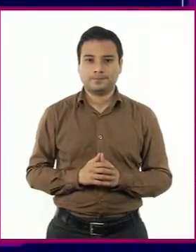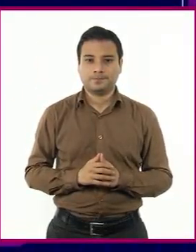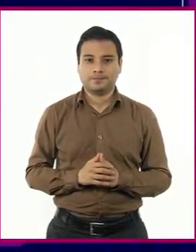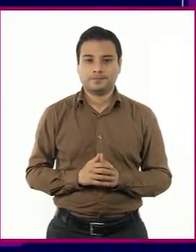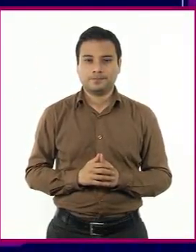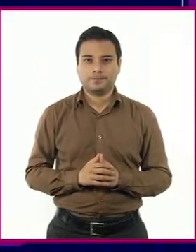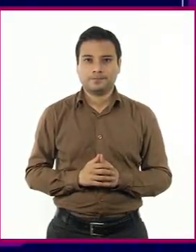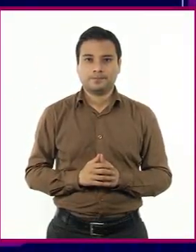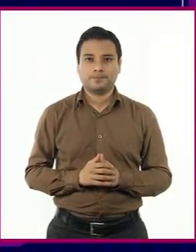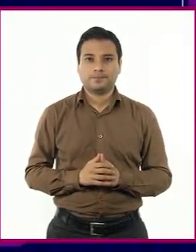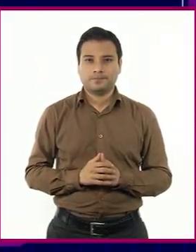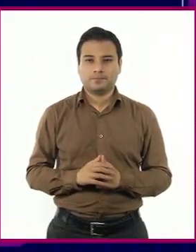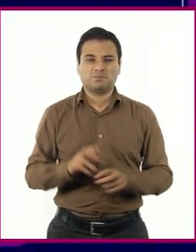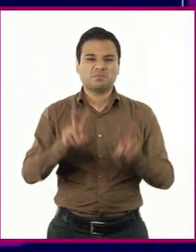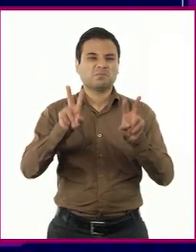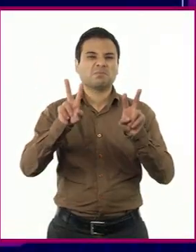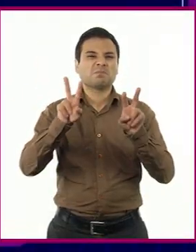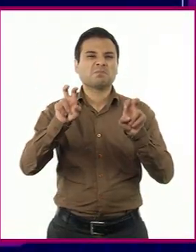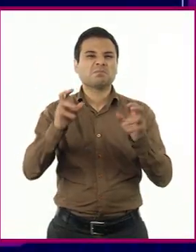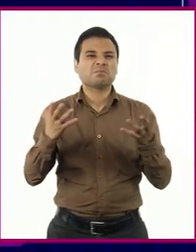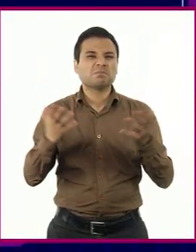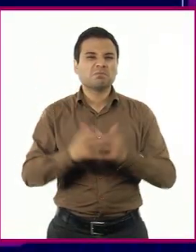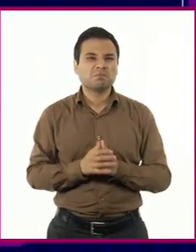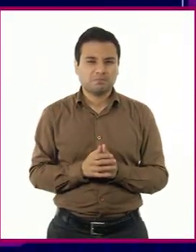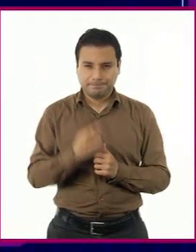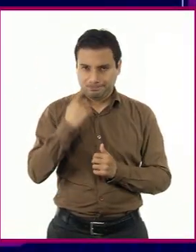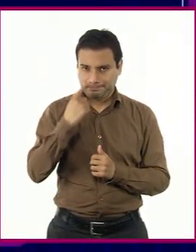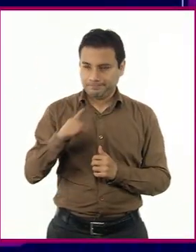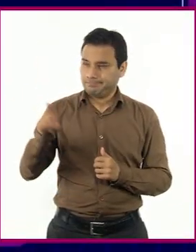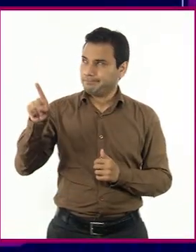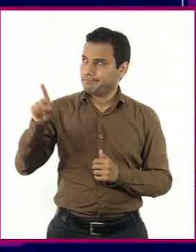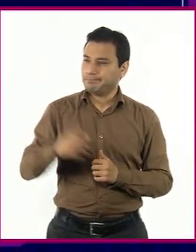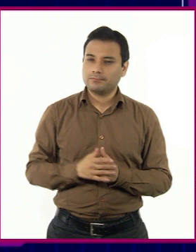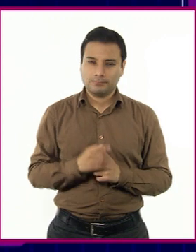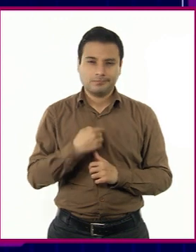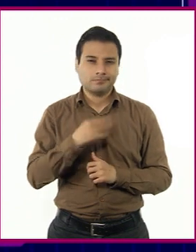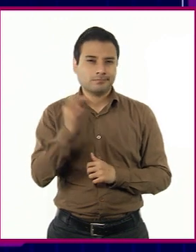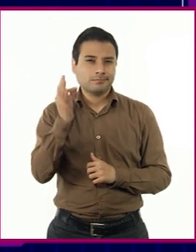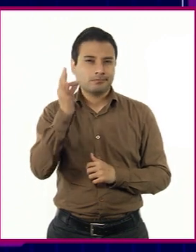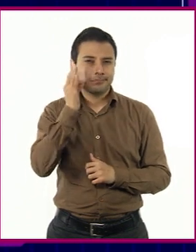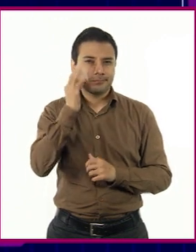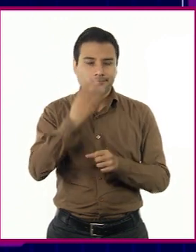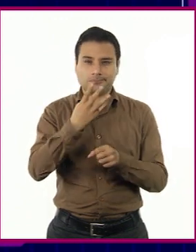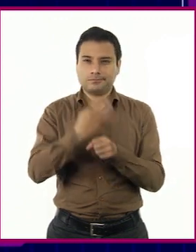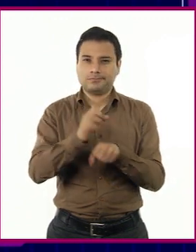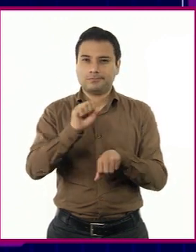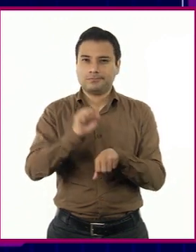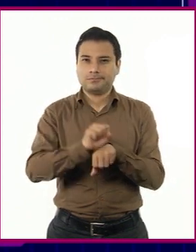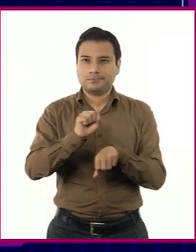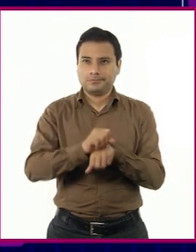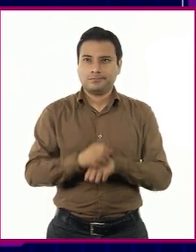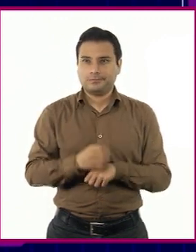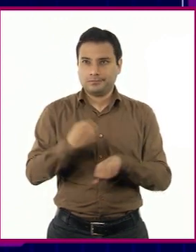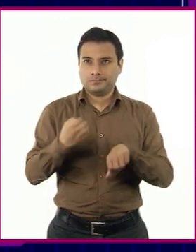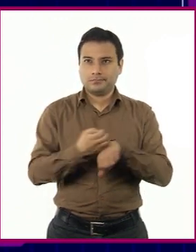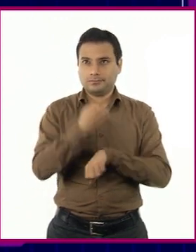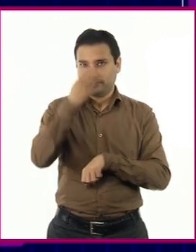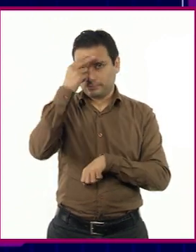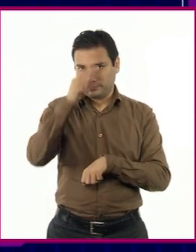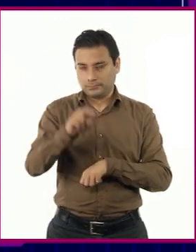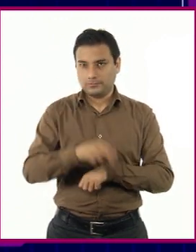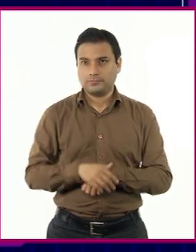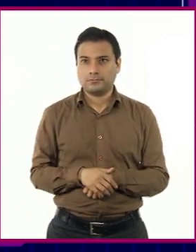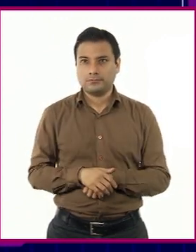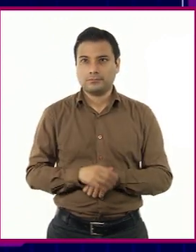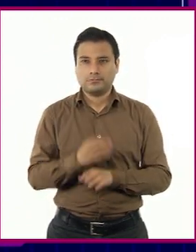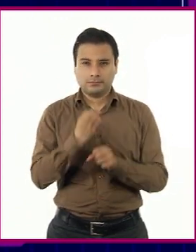Mi nombre es Fernando, curso el tercer grado de educación secundaria en el Estado de México. Para mí es un gusto compartir los conocimientos